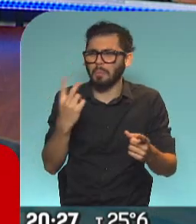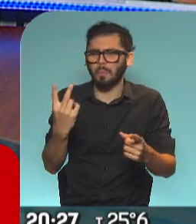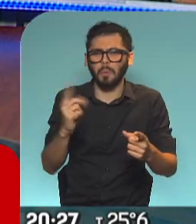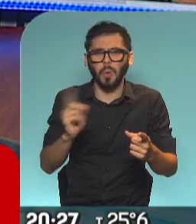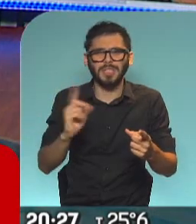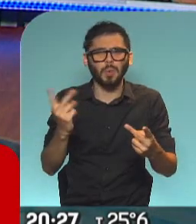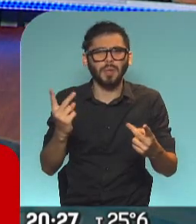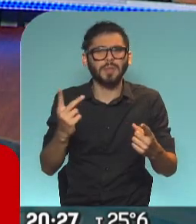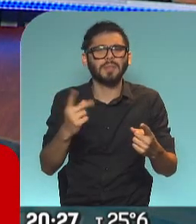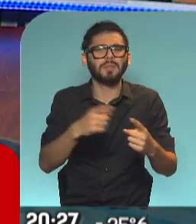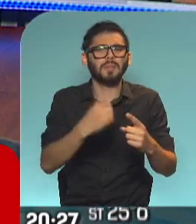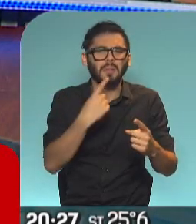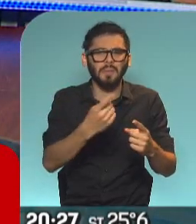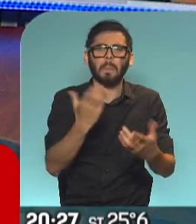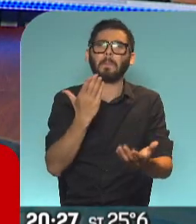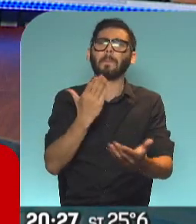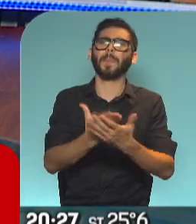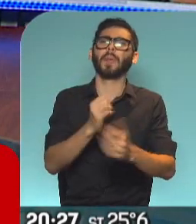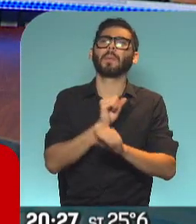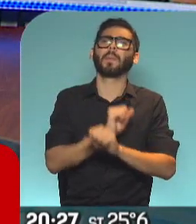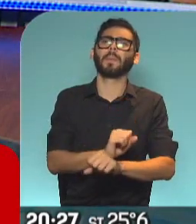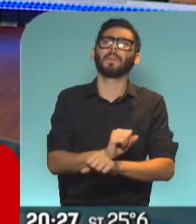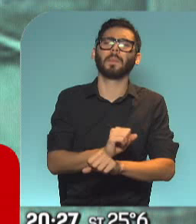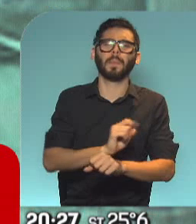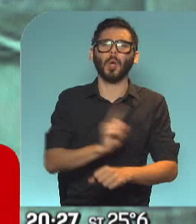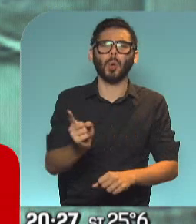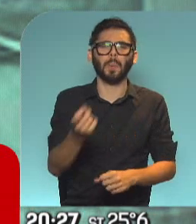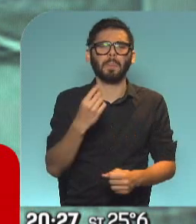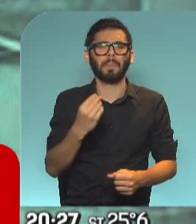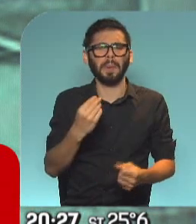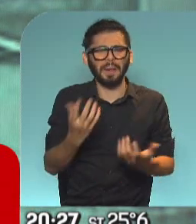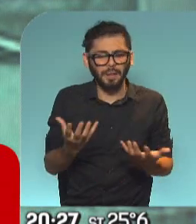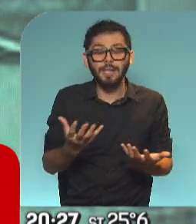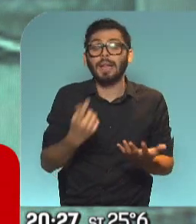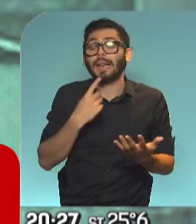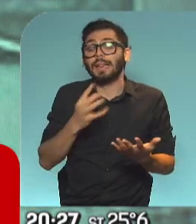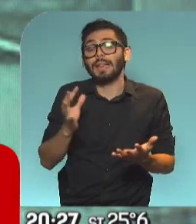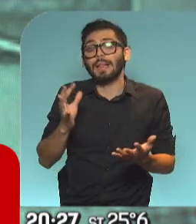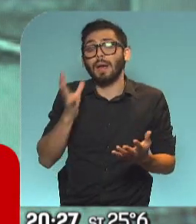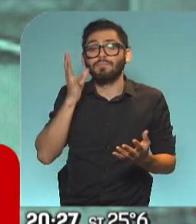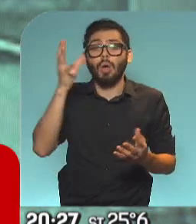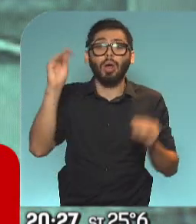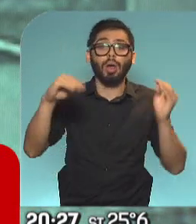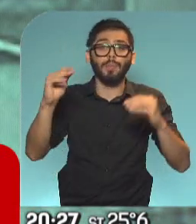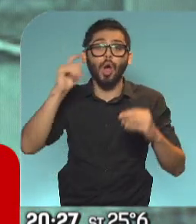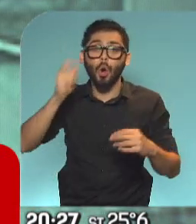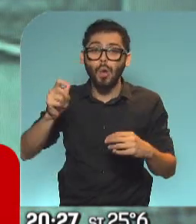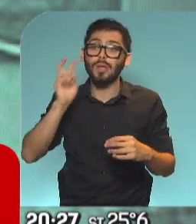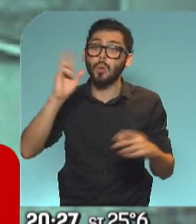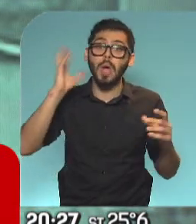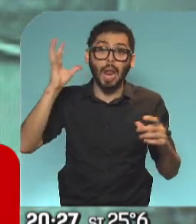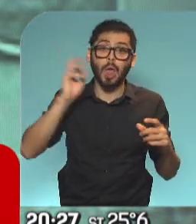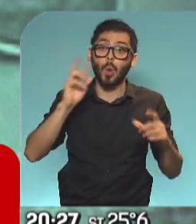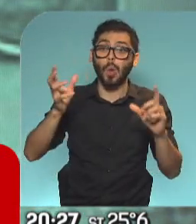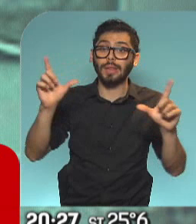una sobreactuación? Porque como es Maradona y como los fiscales y los jueces leen los diarios, escuchan la radio y ven la